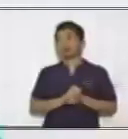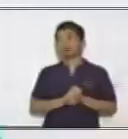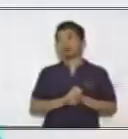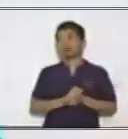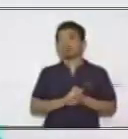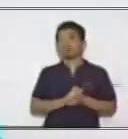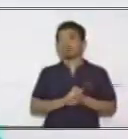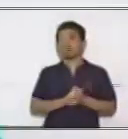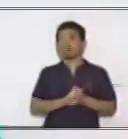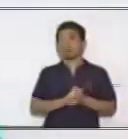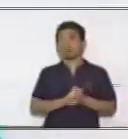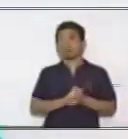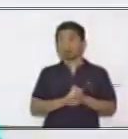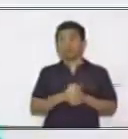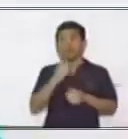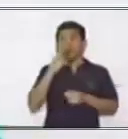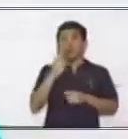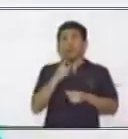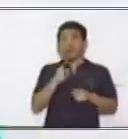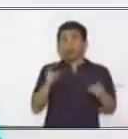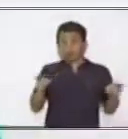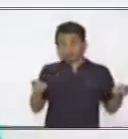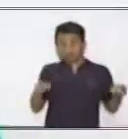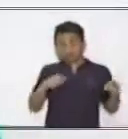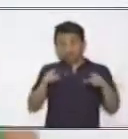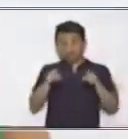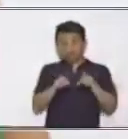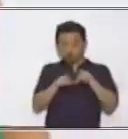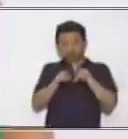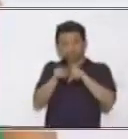si uno estos dos lados que me quedaron aquí?